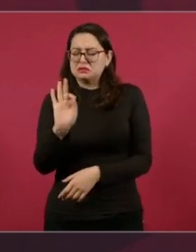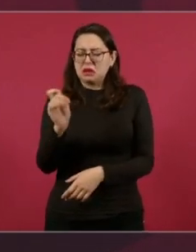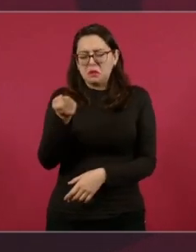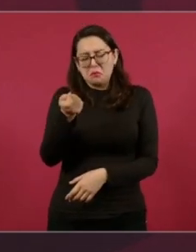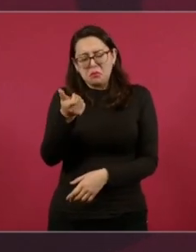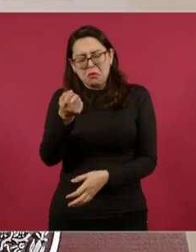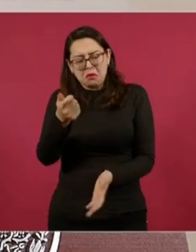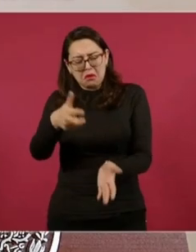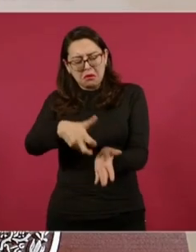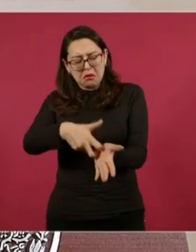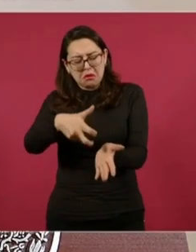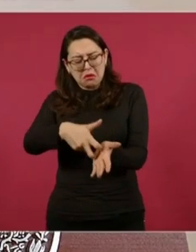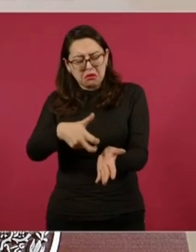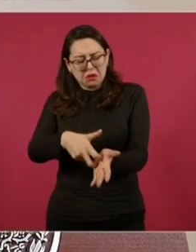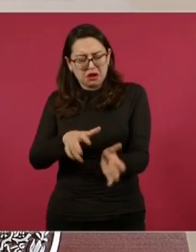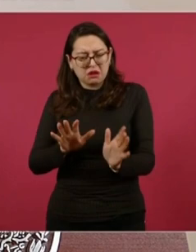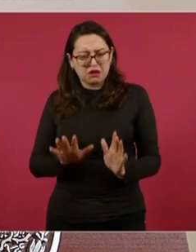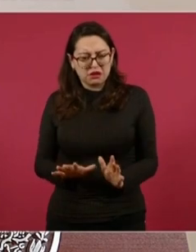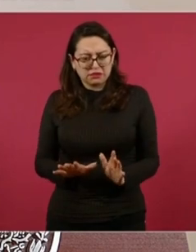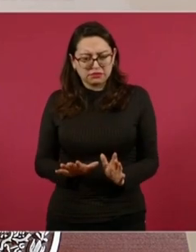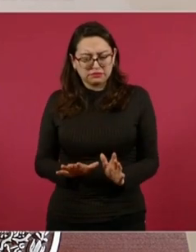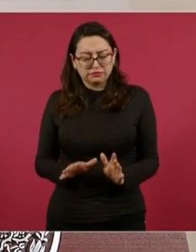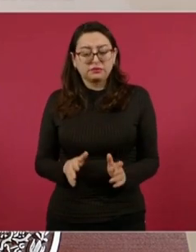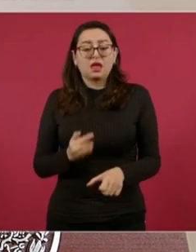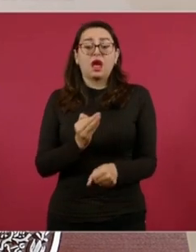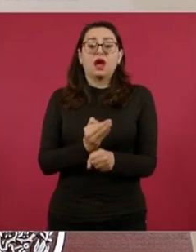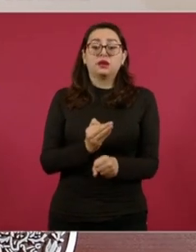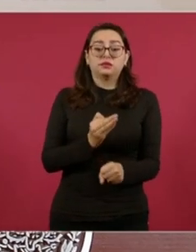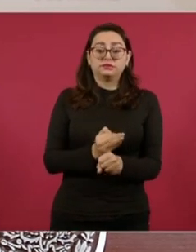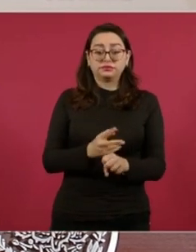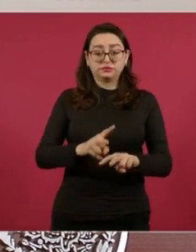Las vías de carga se pueden utilizar